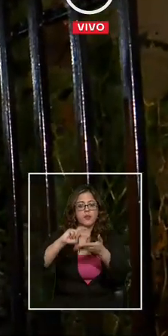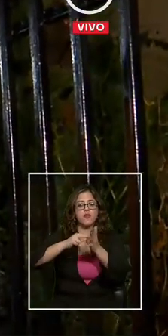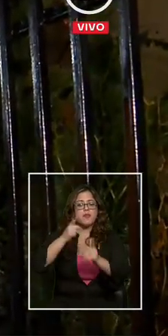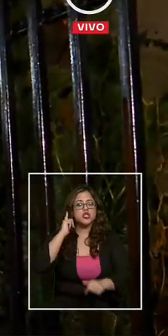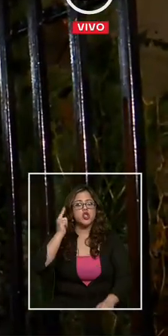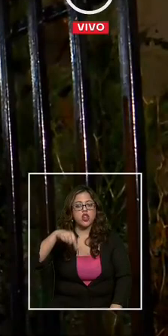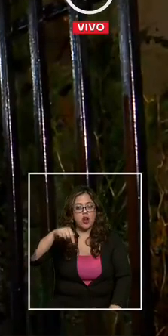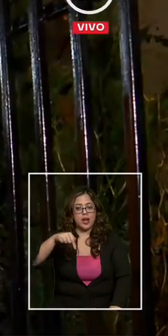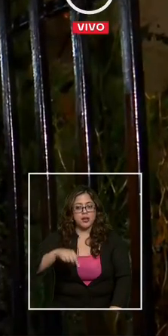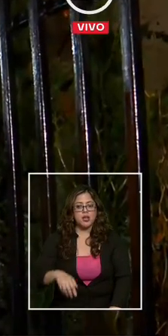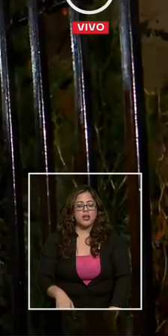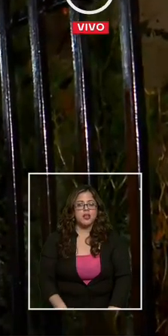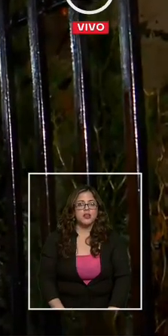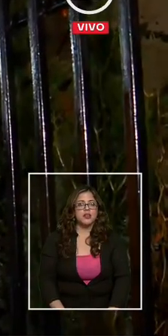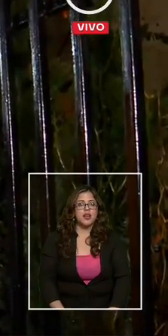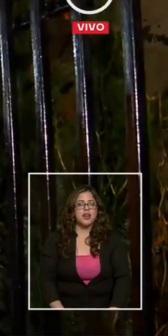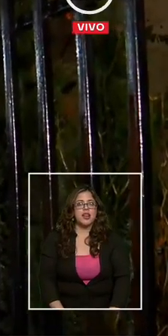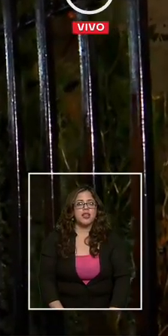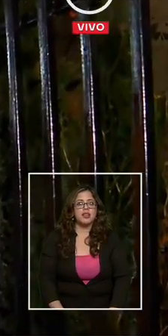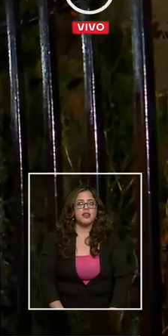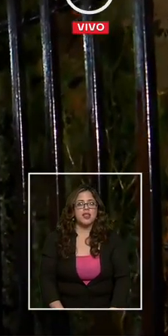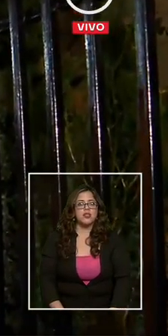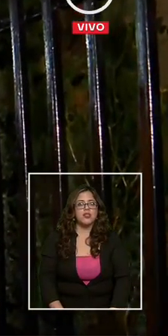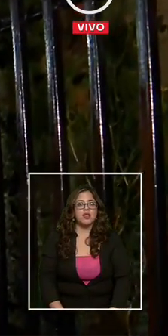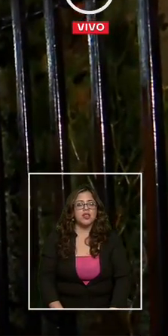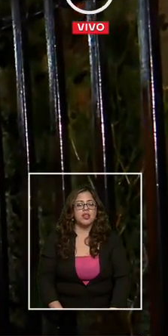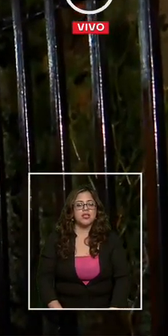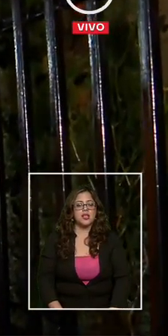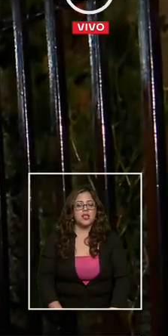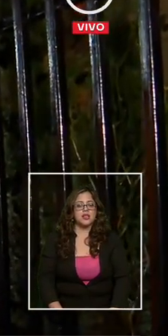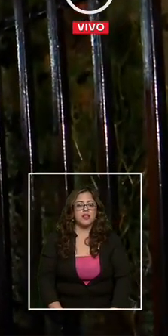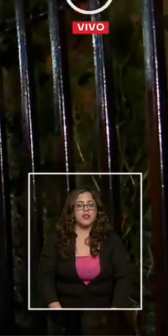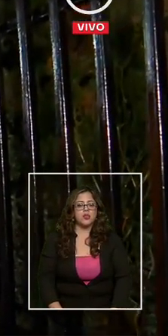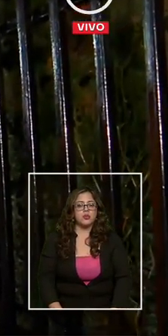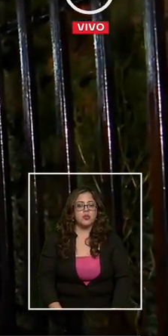están con Michelle. Sería interesante preguntarle a él porque. Sí.